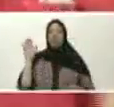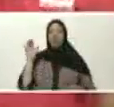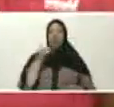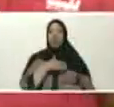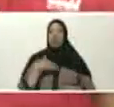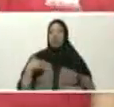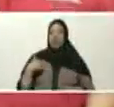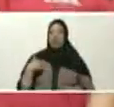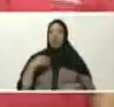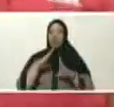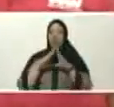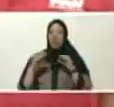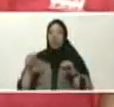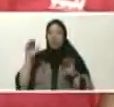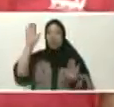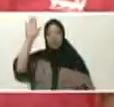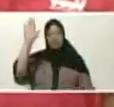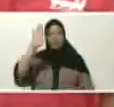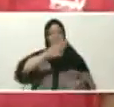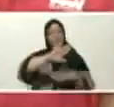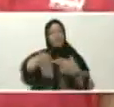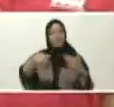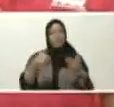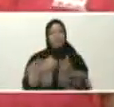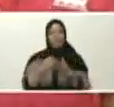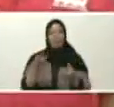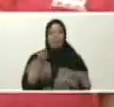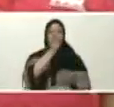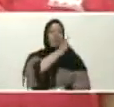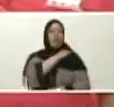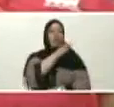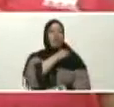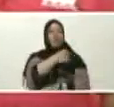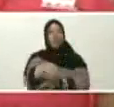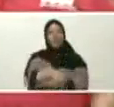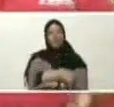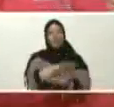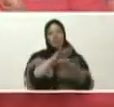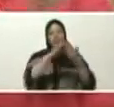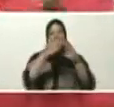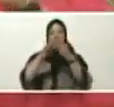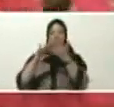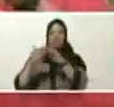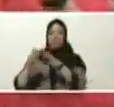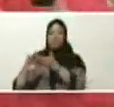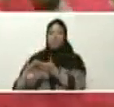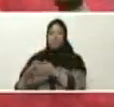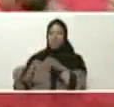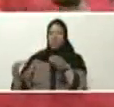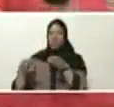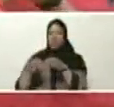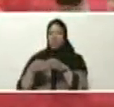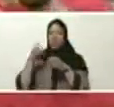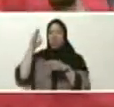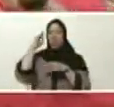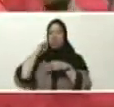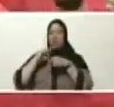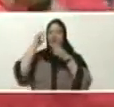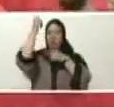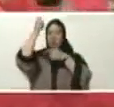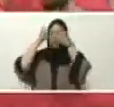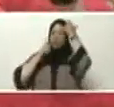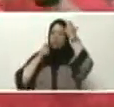Quedan ustedes investidos del cargo de jefa y jefe de calle,